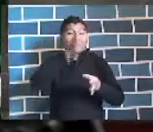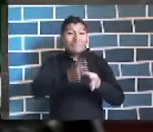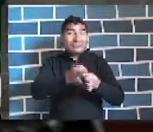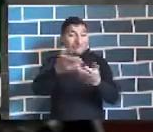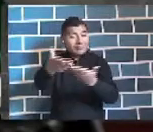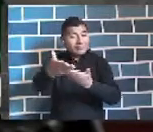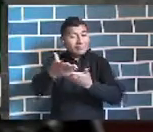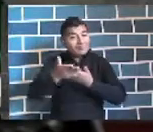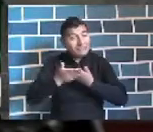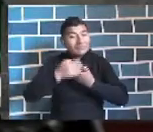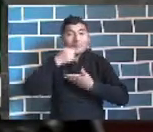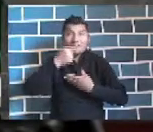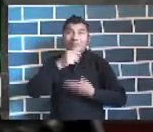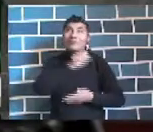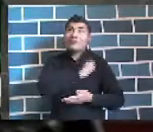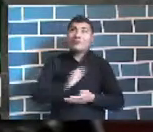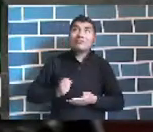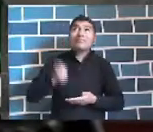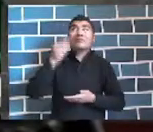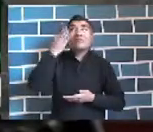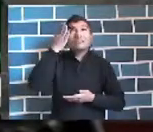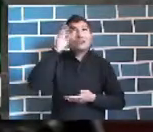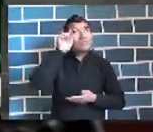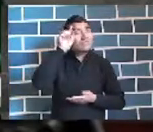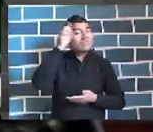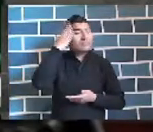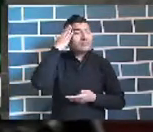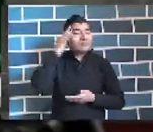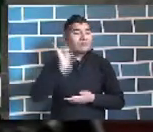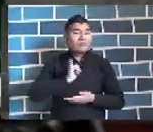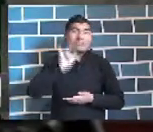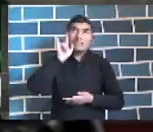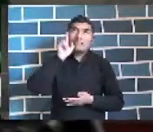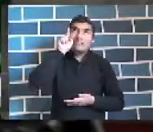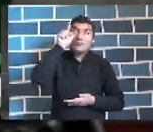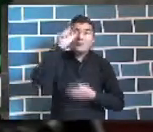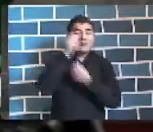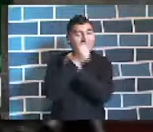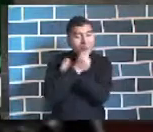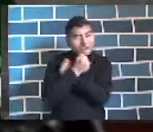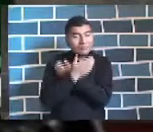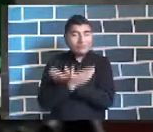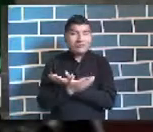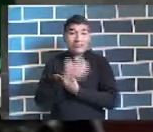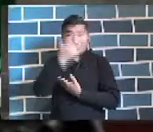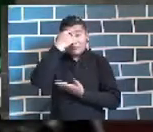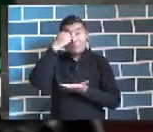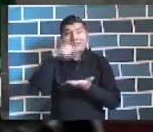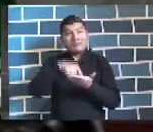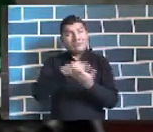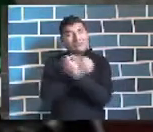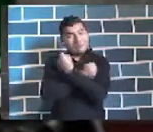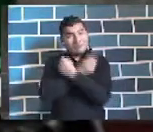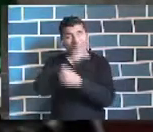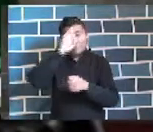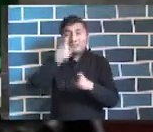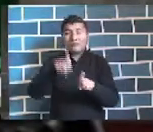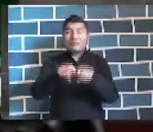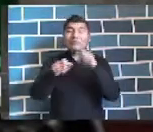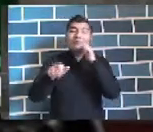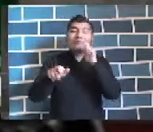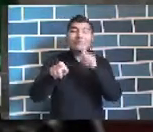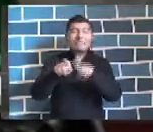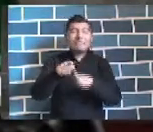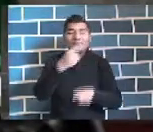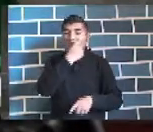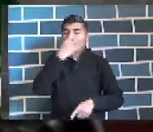decir: Señor, tú sabes que te amo. Por eso, queridos hermanos, con los ojos